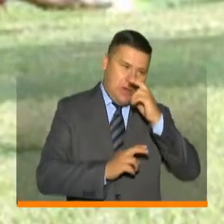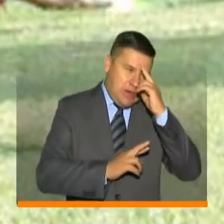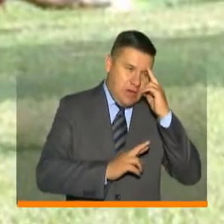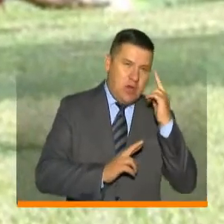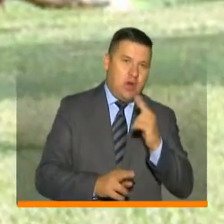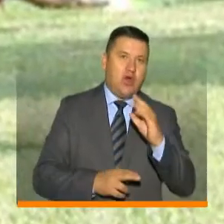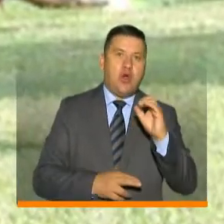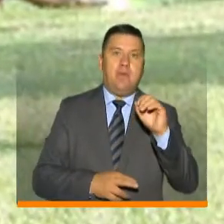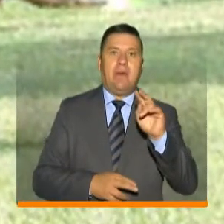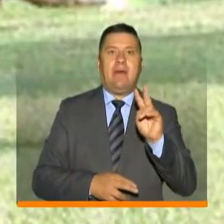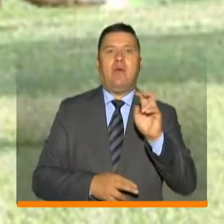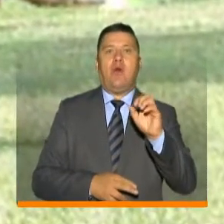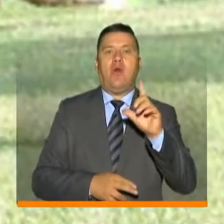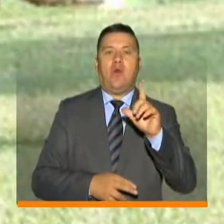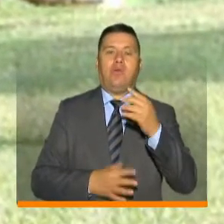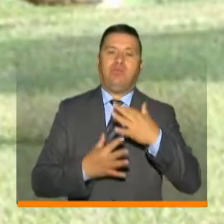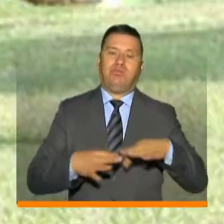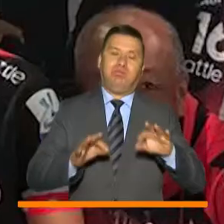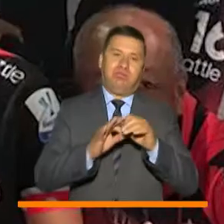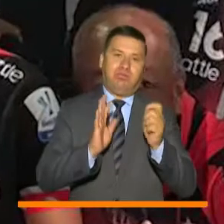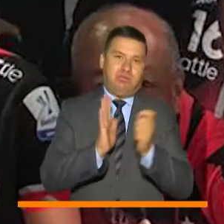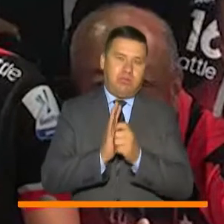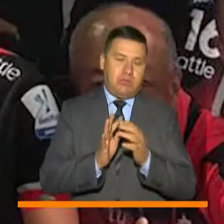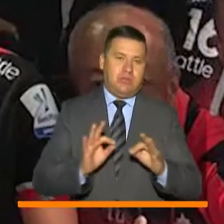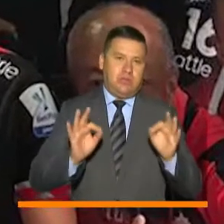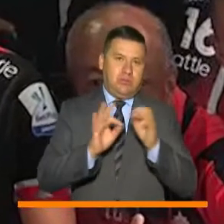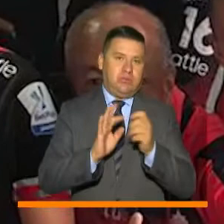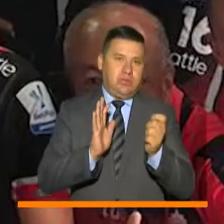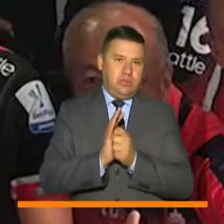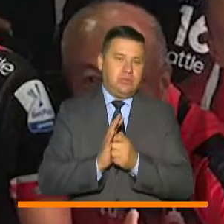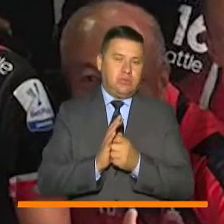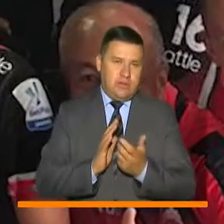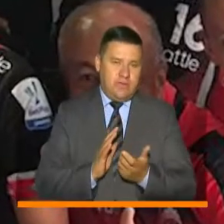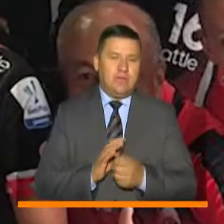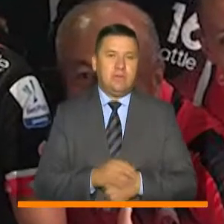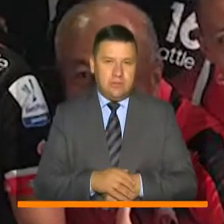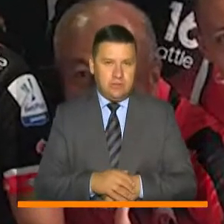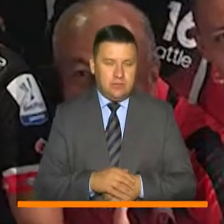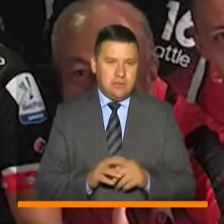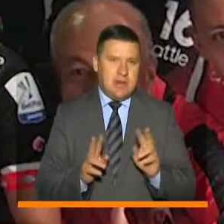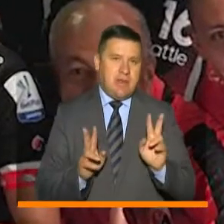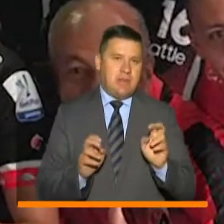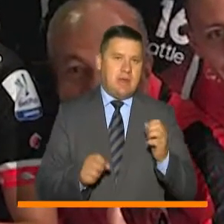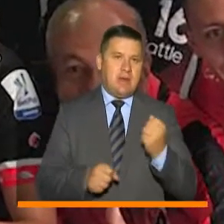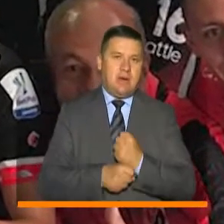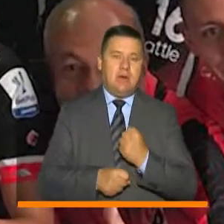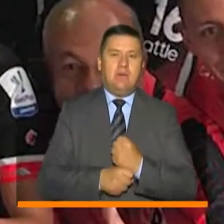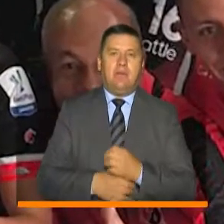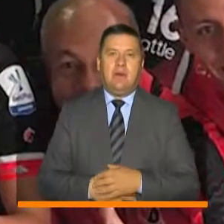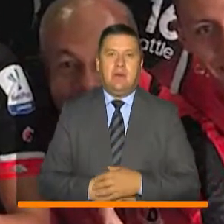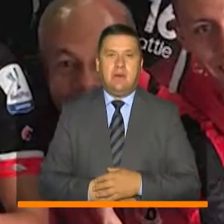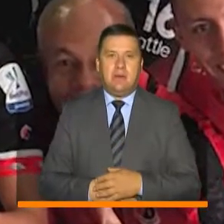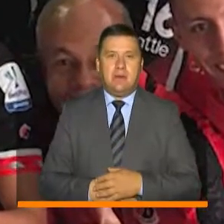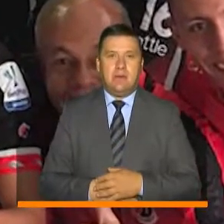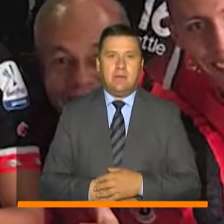respeto a los jugadores es fundamental, sobre todo en lo que tiene que ver con sus temas laborales.